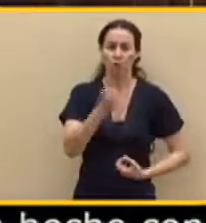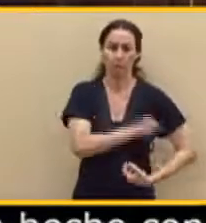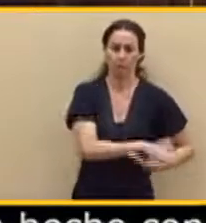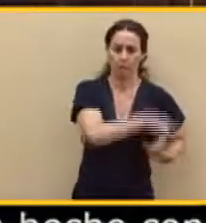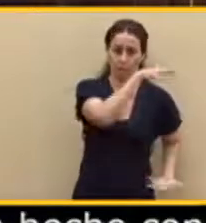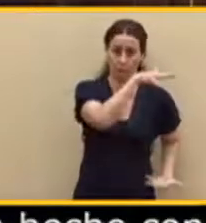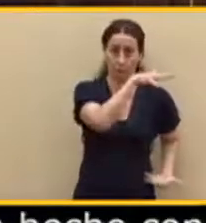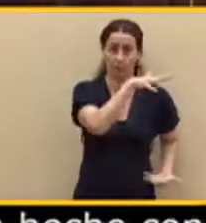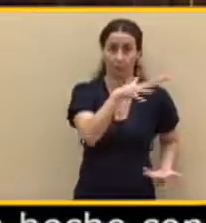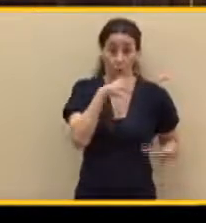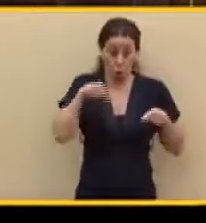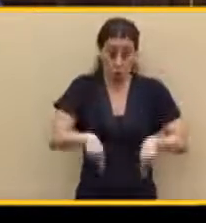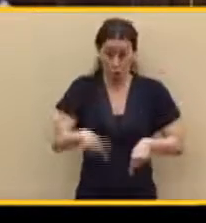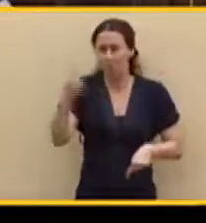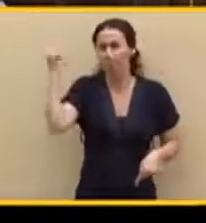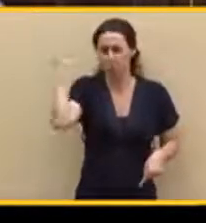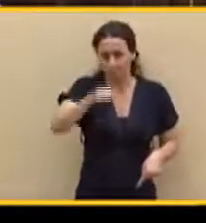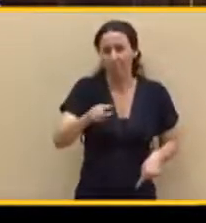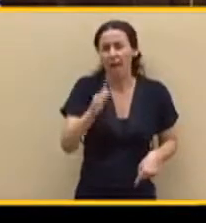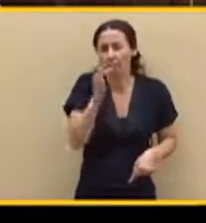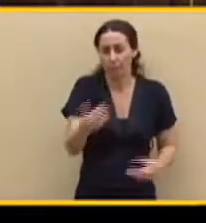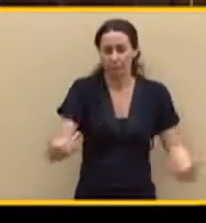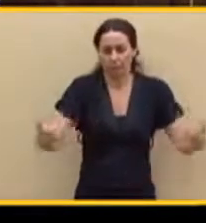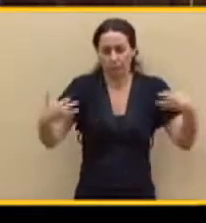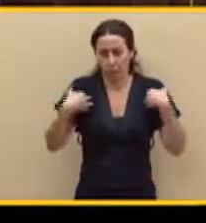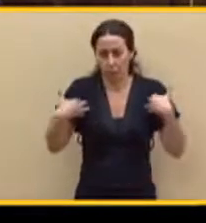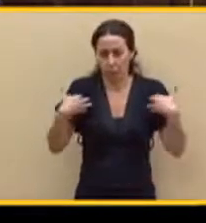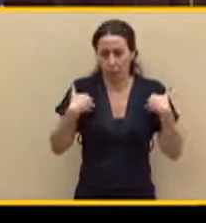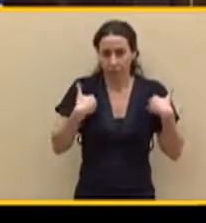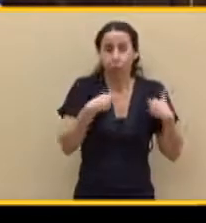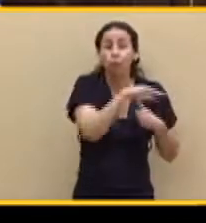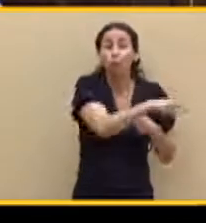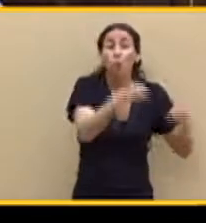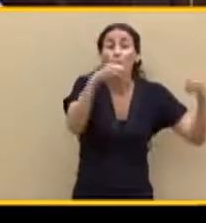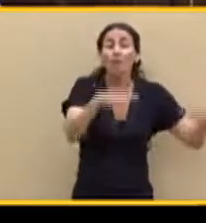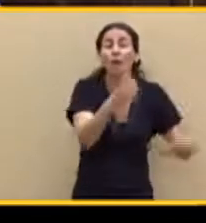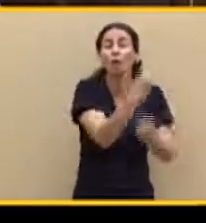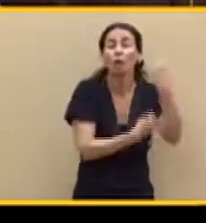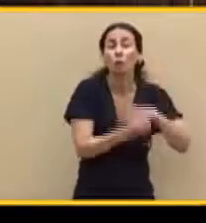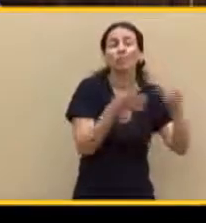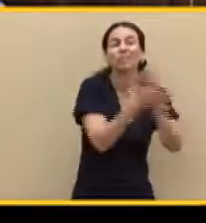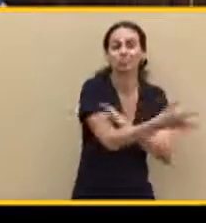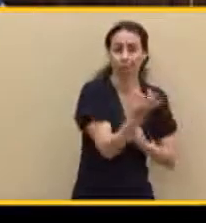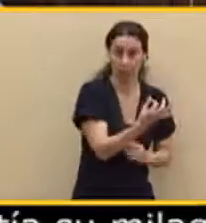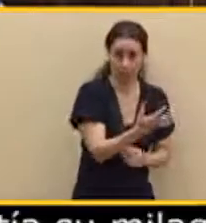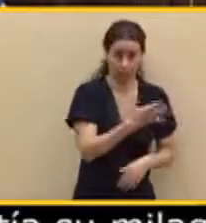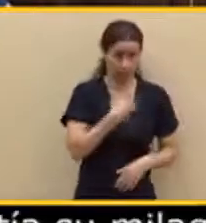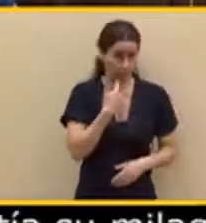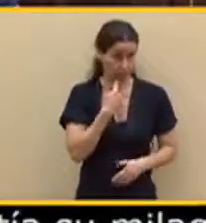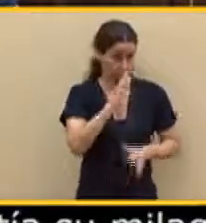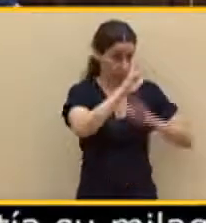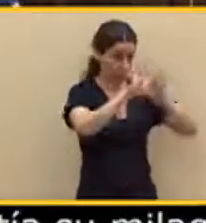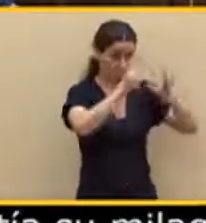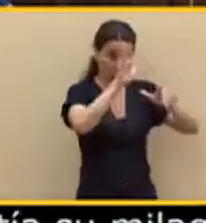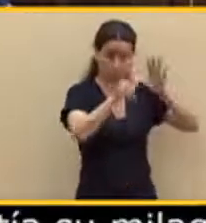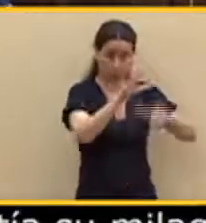sabemos, ya sufrimos en lo que consistía su milagro económico: saqueo y privatizaciones para que el dinero de todo